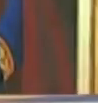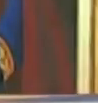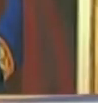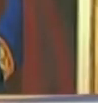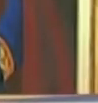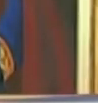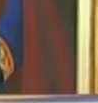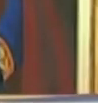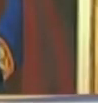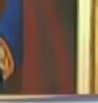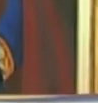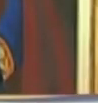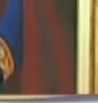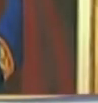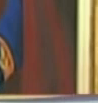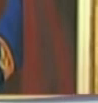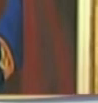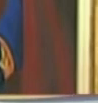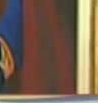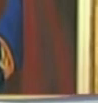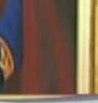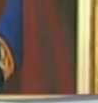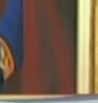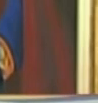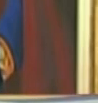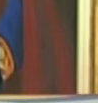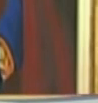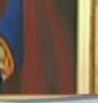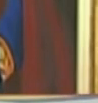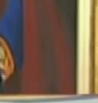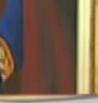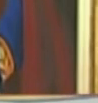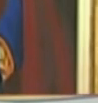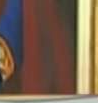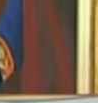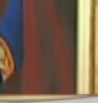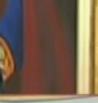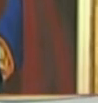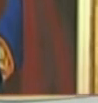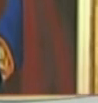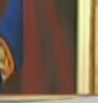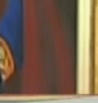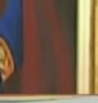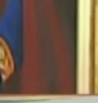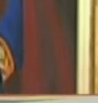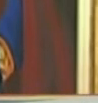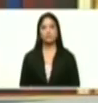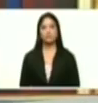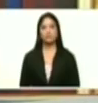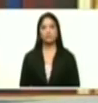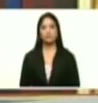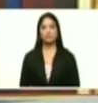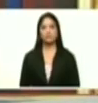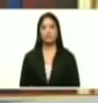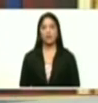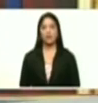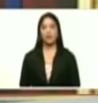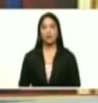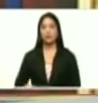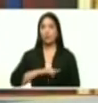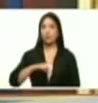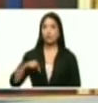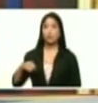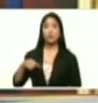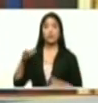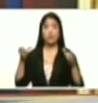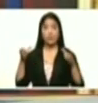todos los procesos distributivos, todos, públicos y privados, todos hay que cambiarlo, uno sale de allí cargado, de